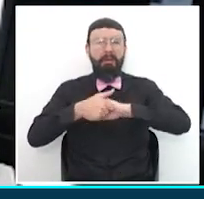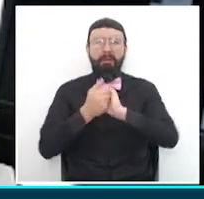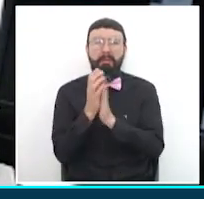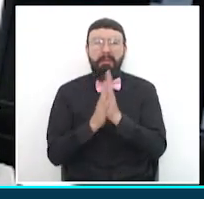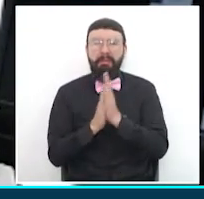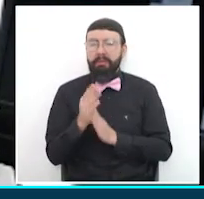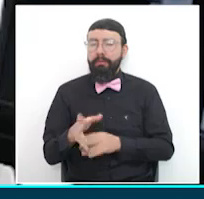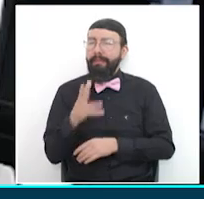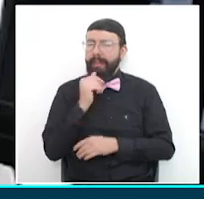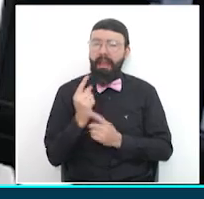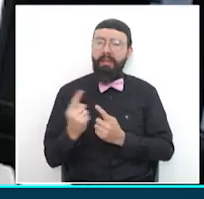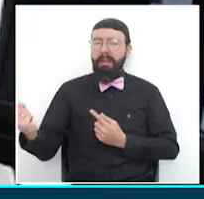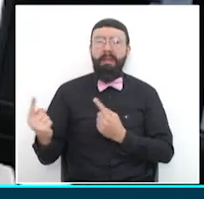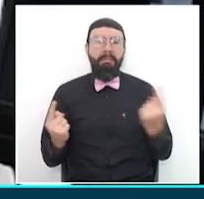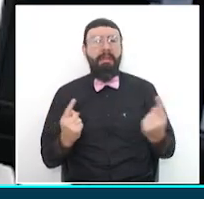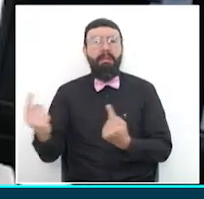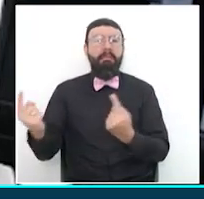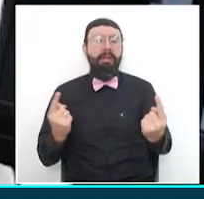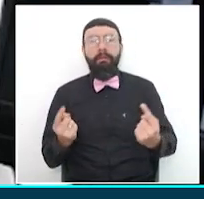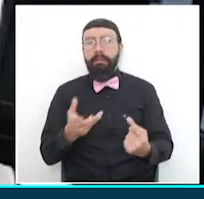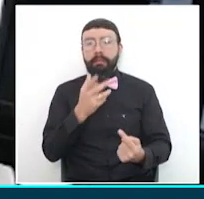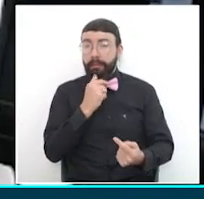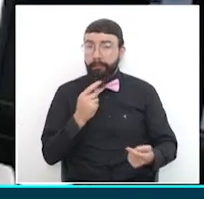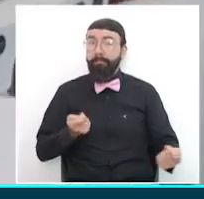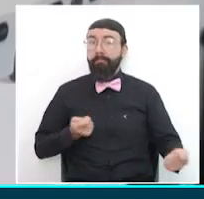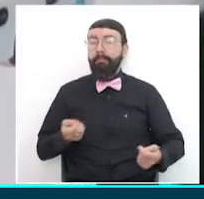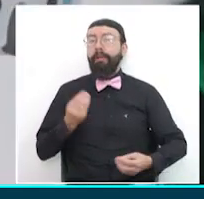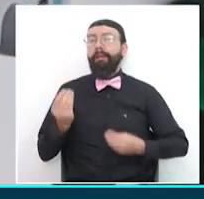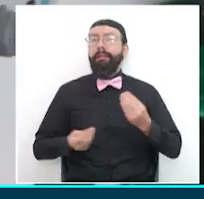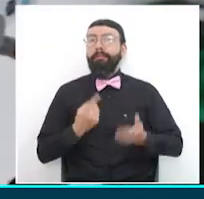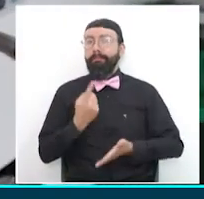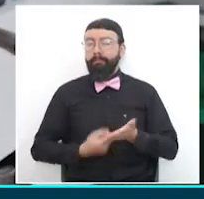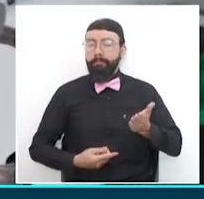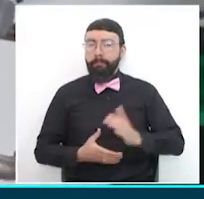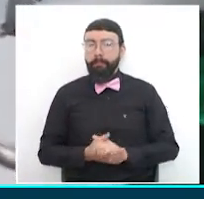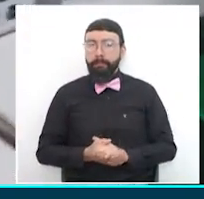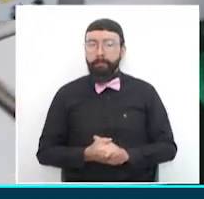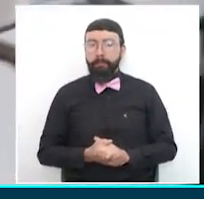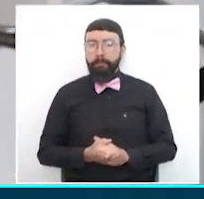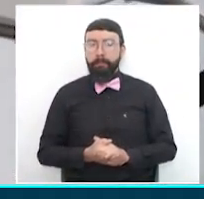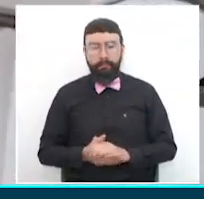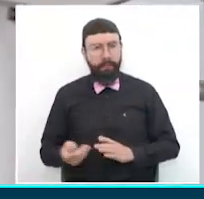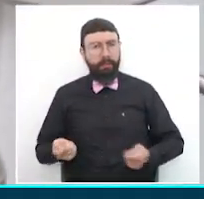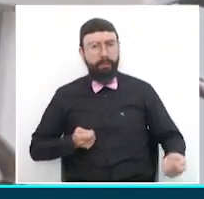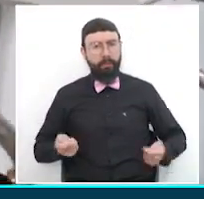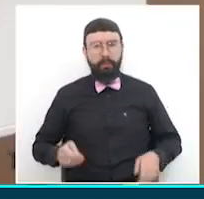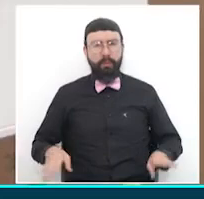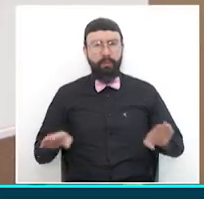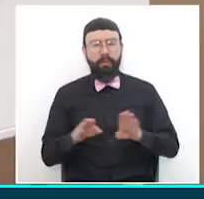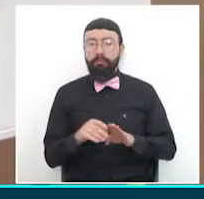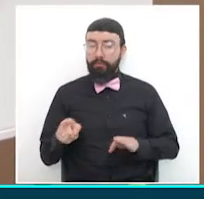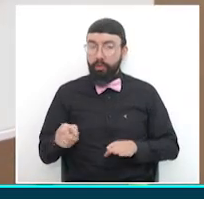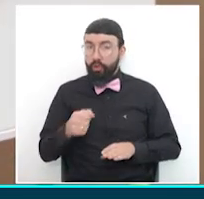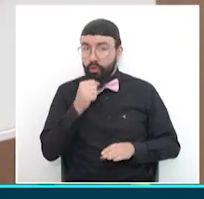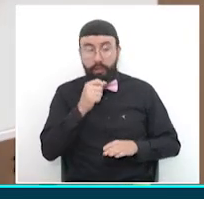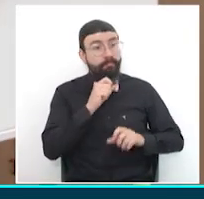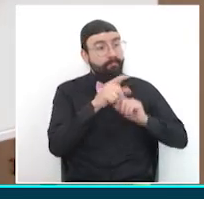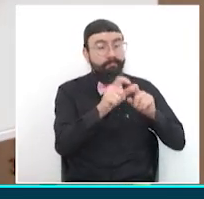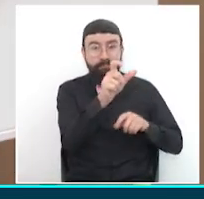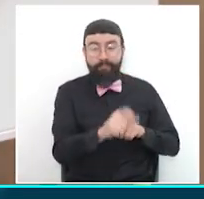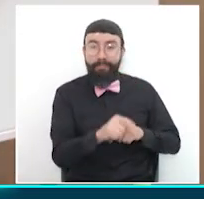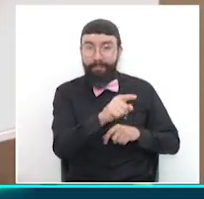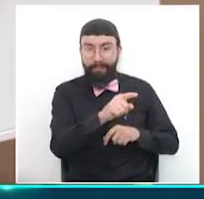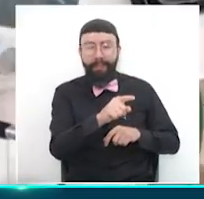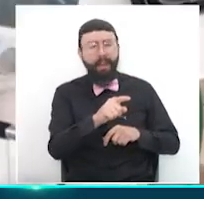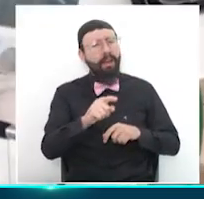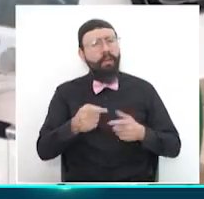importantes de contención, de aislamiento y confinamiento. En el sano equilibrio informativo, Telecafé Noticias consultó a Jorge Iván Marín Uribe, uno de